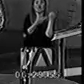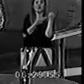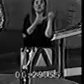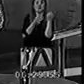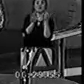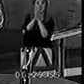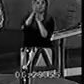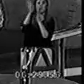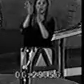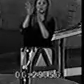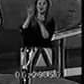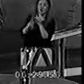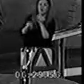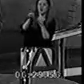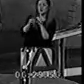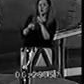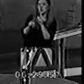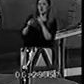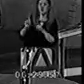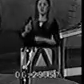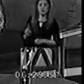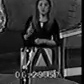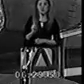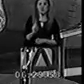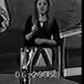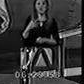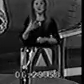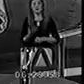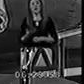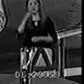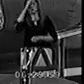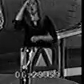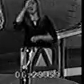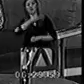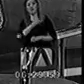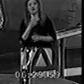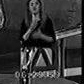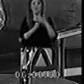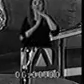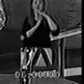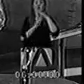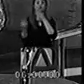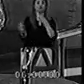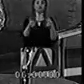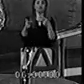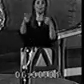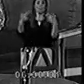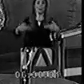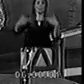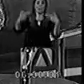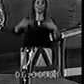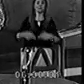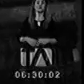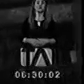de su presidente, que lejos de conciliar, arengó a su militancia desatando un enfrentamiento a bala.